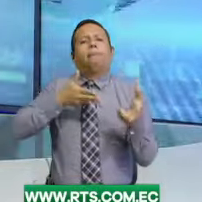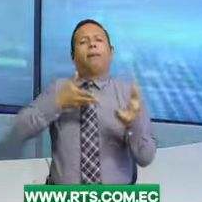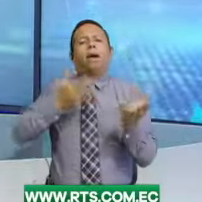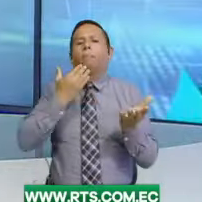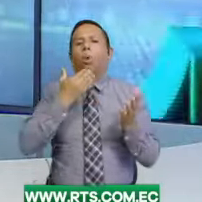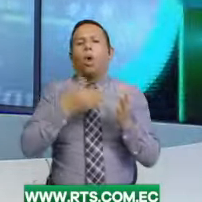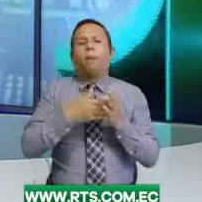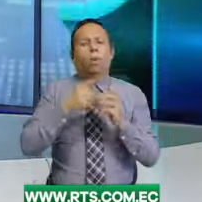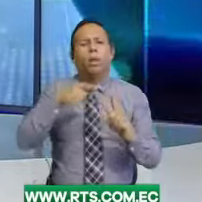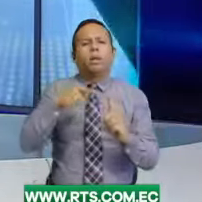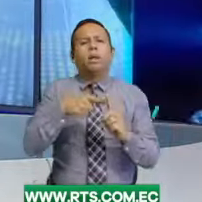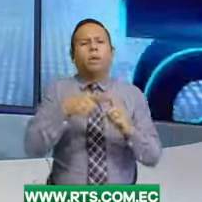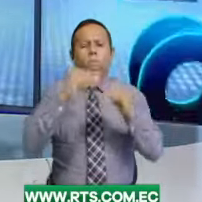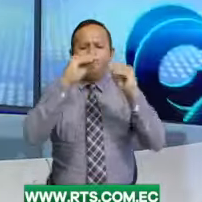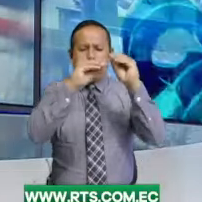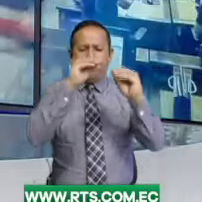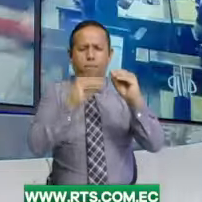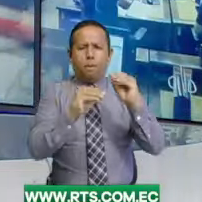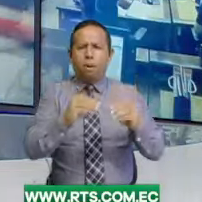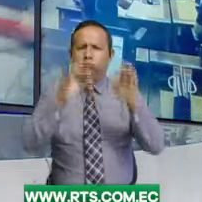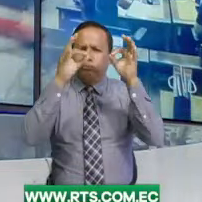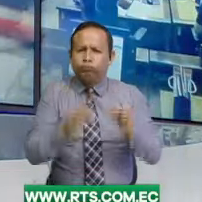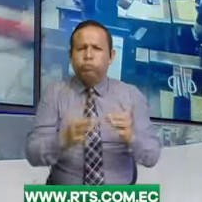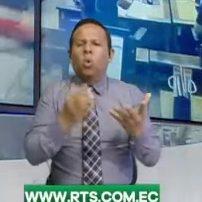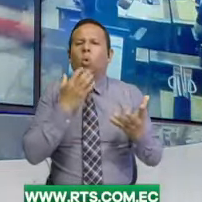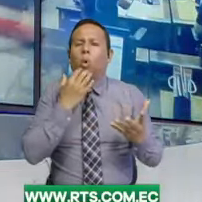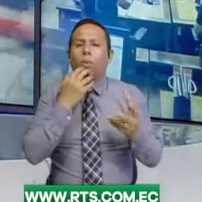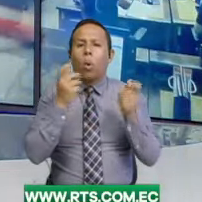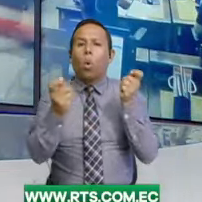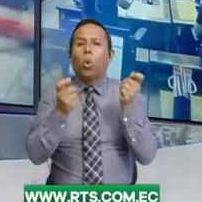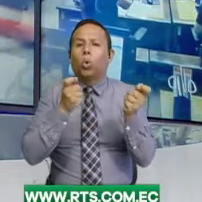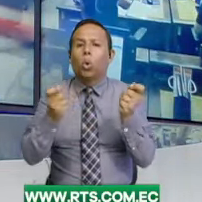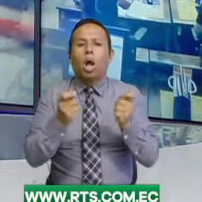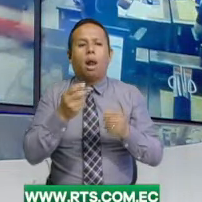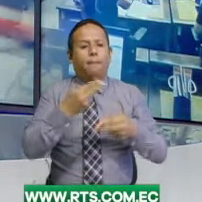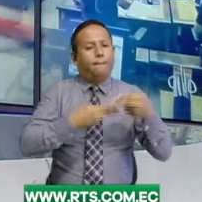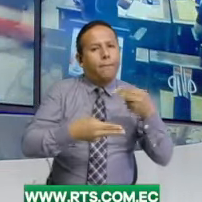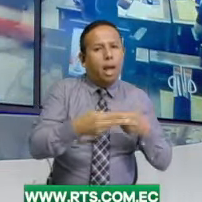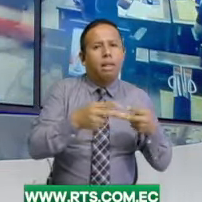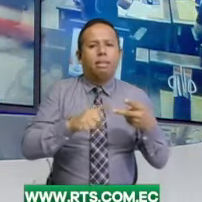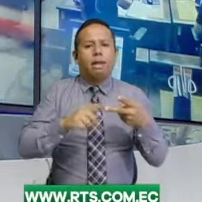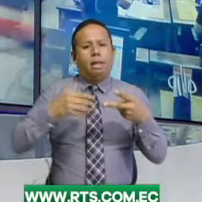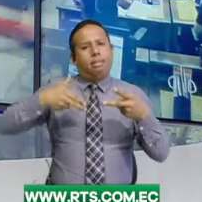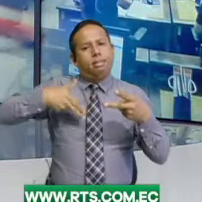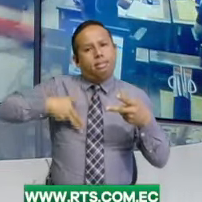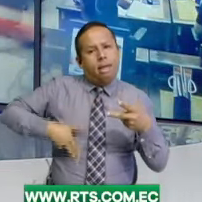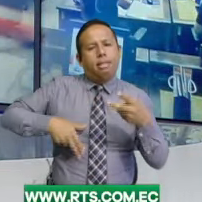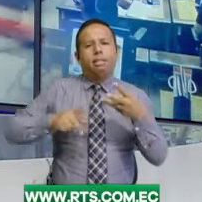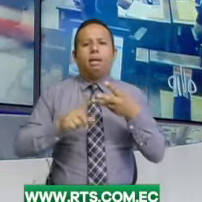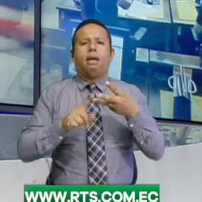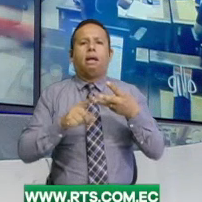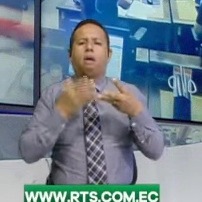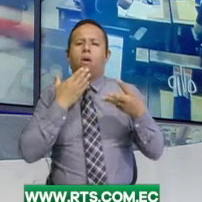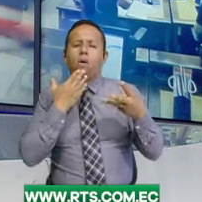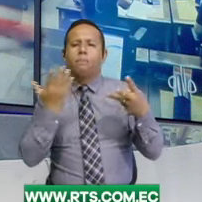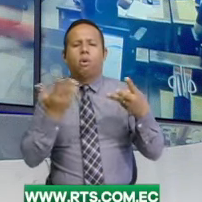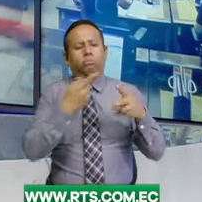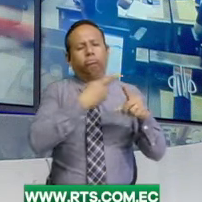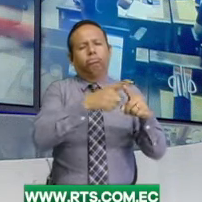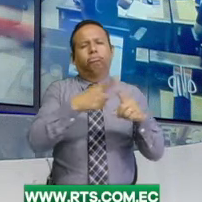mecanismos más eficientes para controlar la comercialización, porte y tenencia de municiones, explosivos y material bélico.